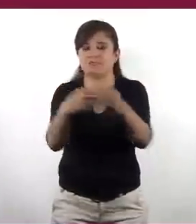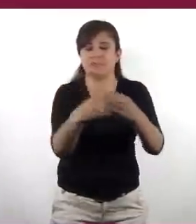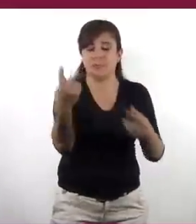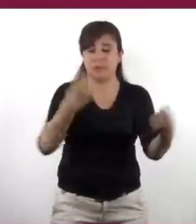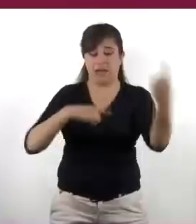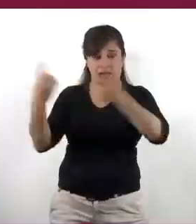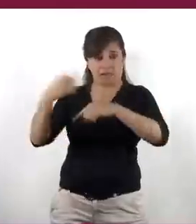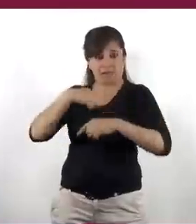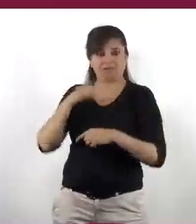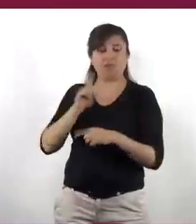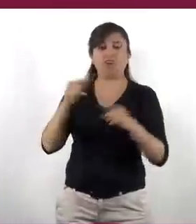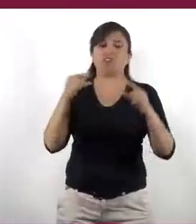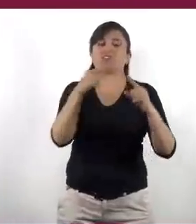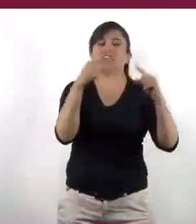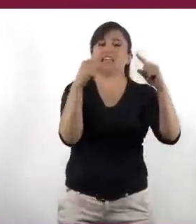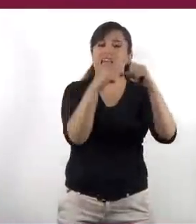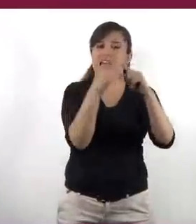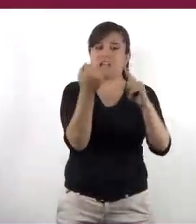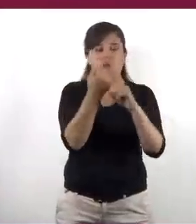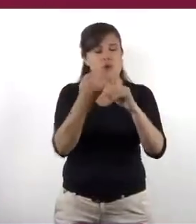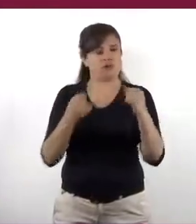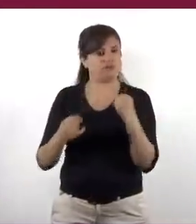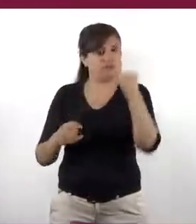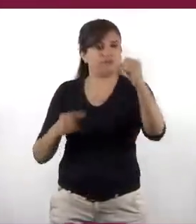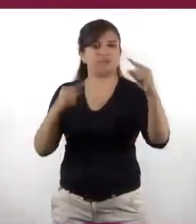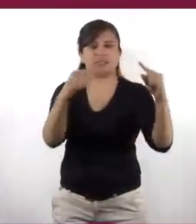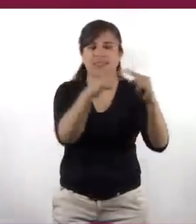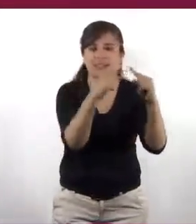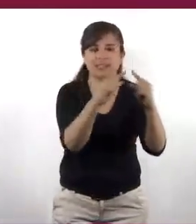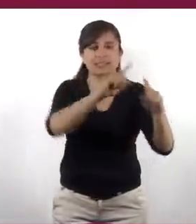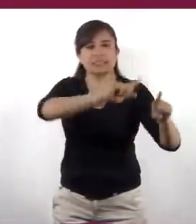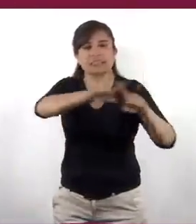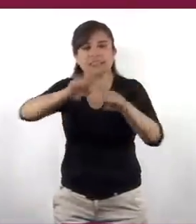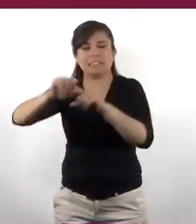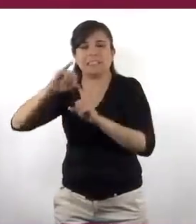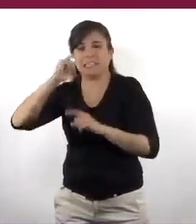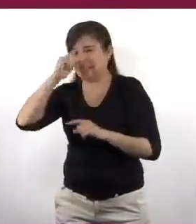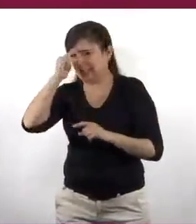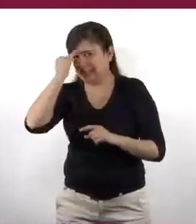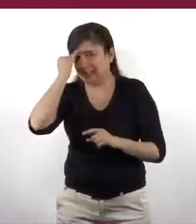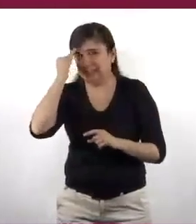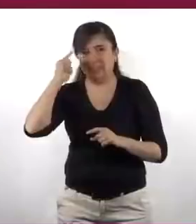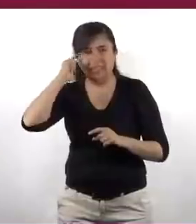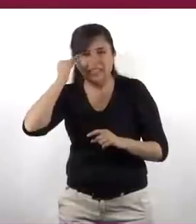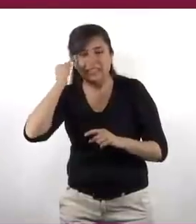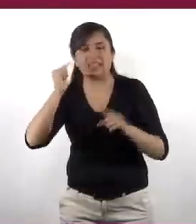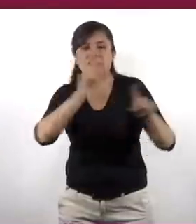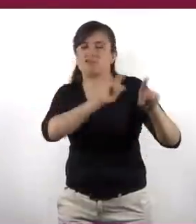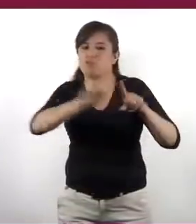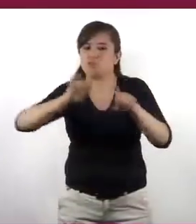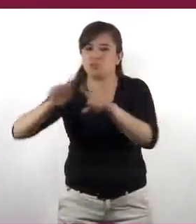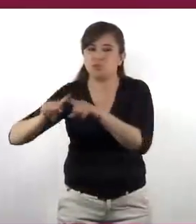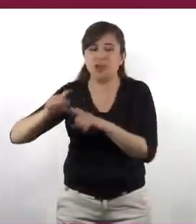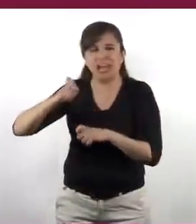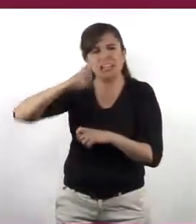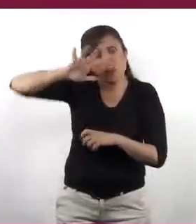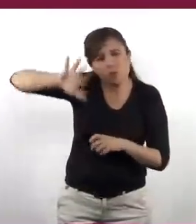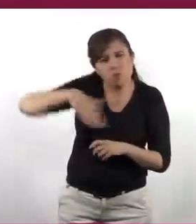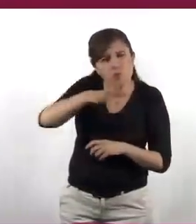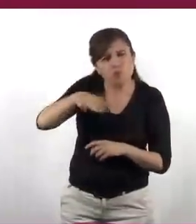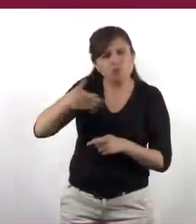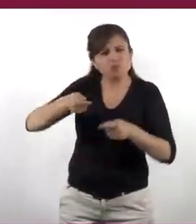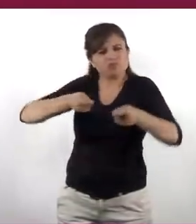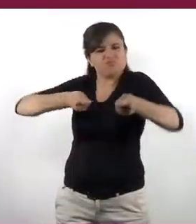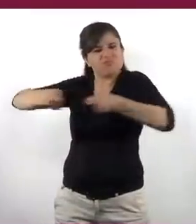España, iglesias, comerciantes, pero también de las comunidades indígenas. Y esta búsqueda de